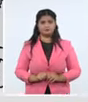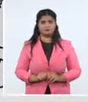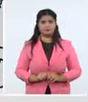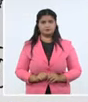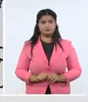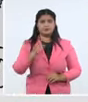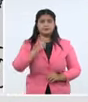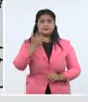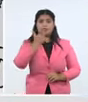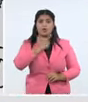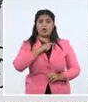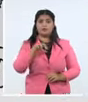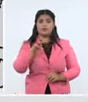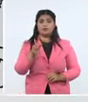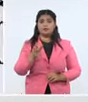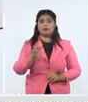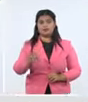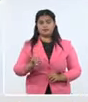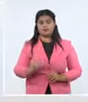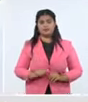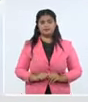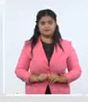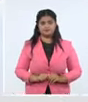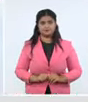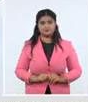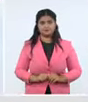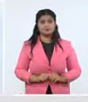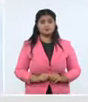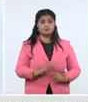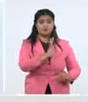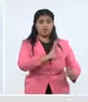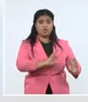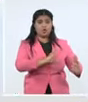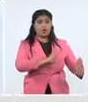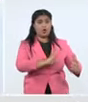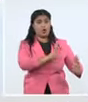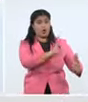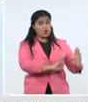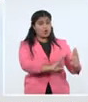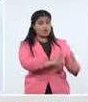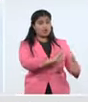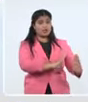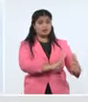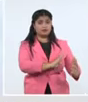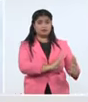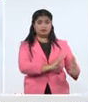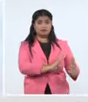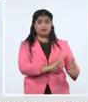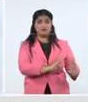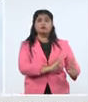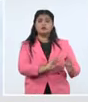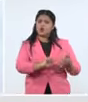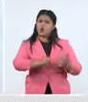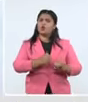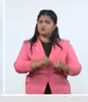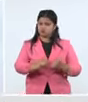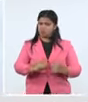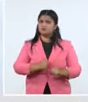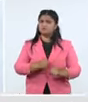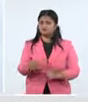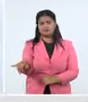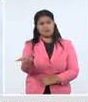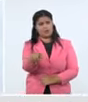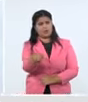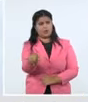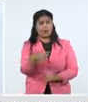de la transmisión. El oriente de Cuba también con cifras que hablan de un control, aunque